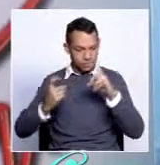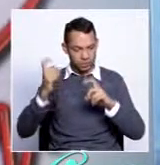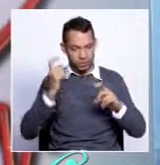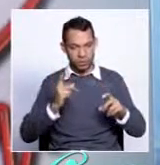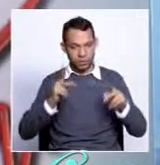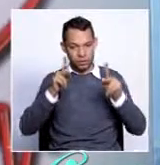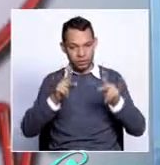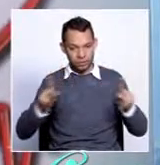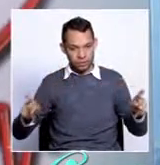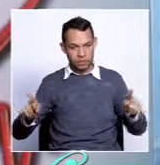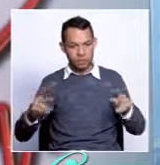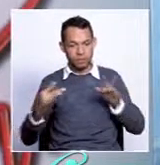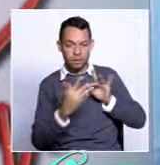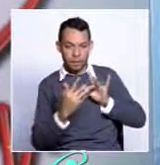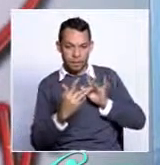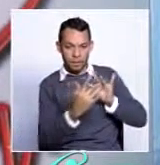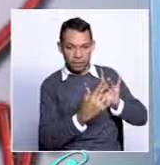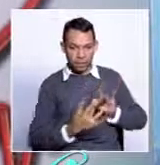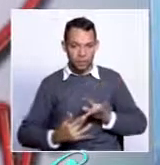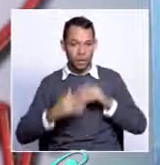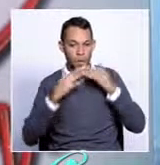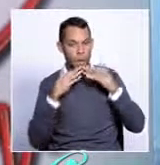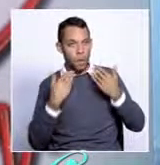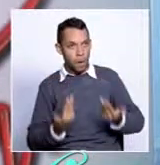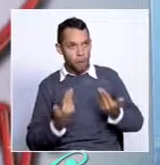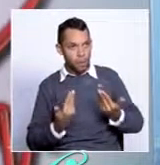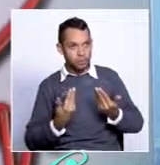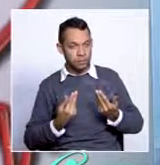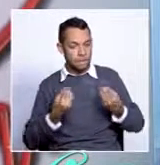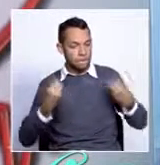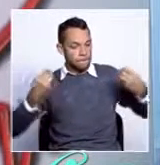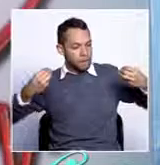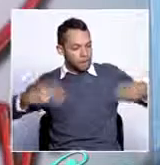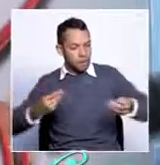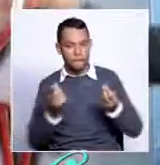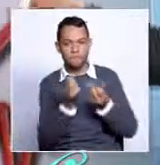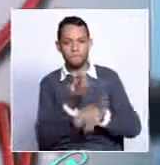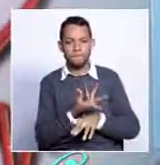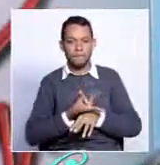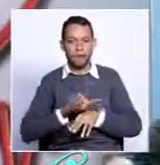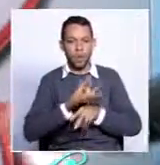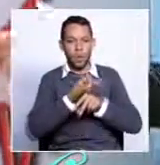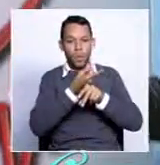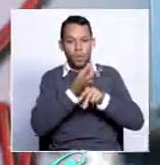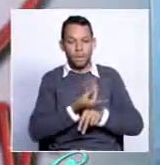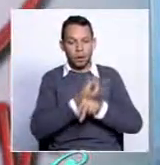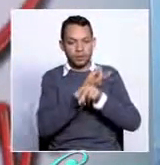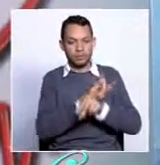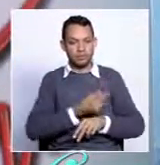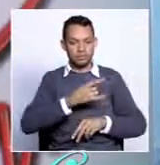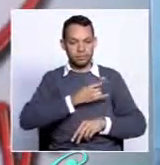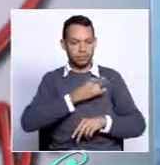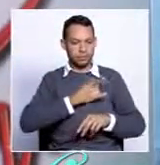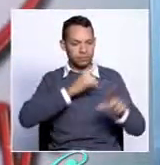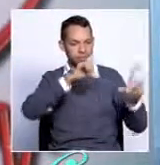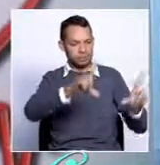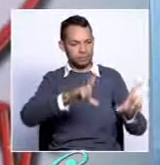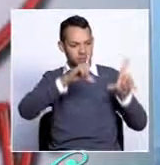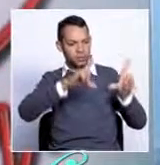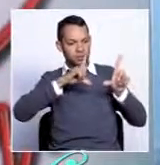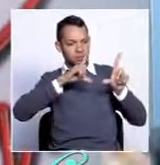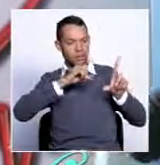valores como perdemos los valores muchas veces porque ya es el gran ingeniero el gran abogado el gran